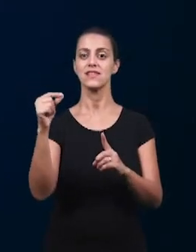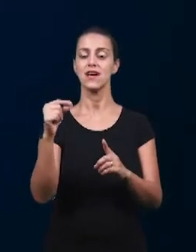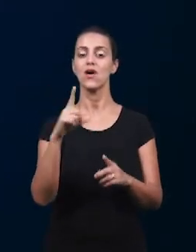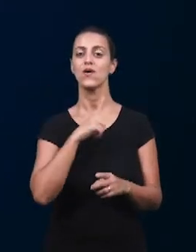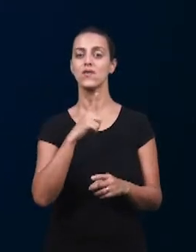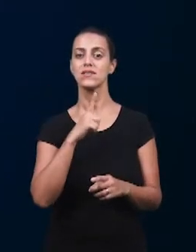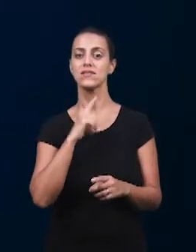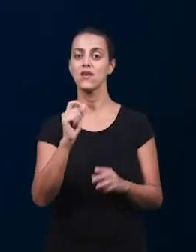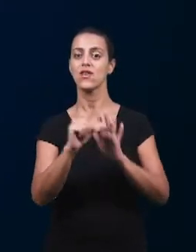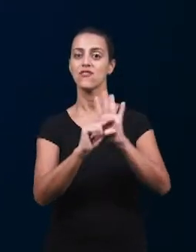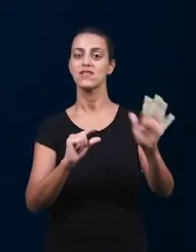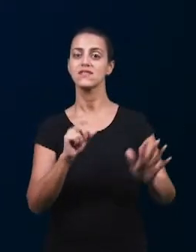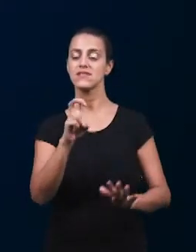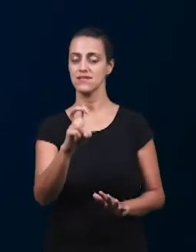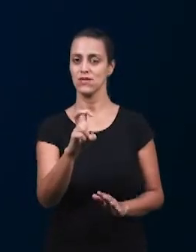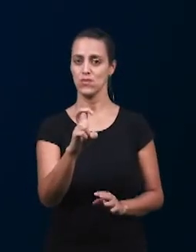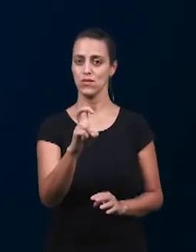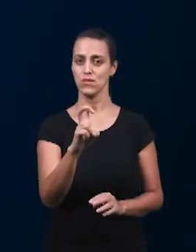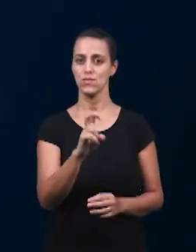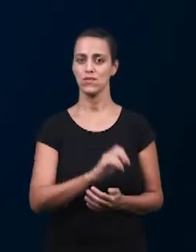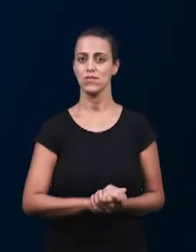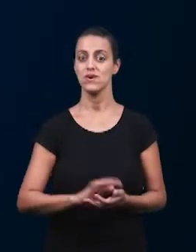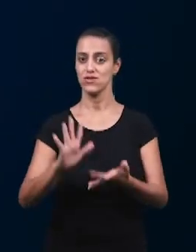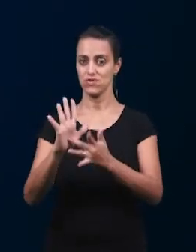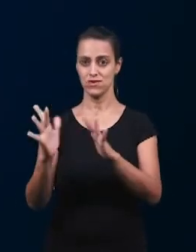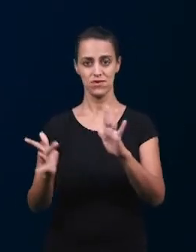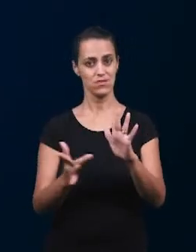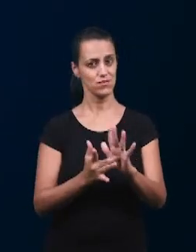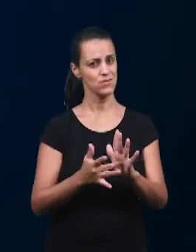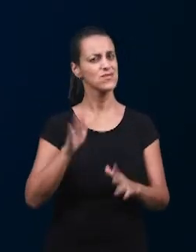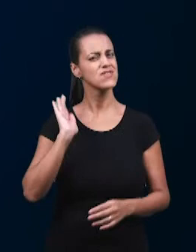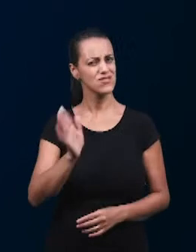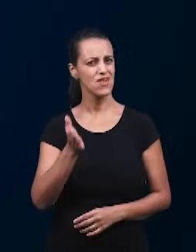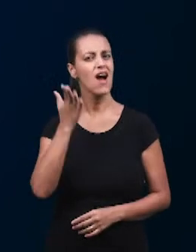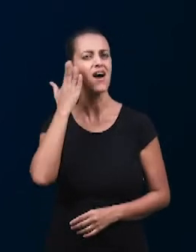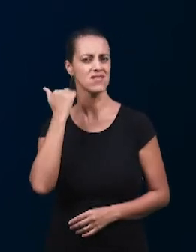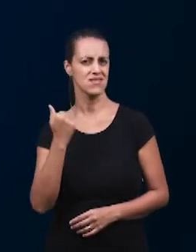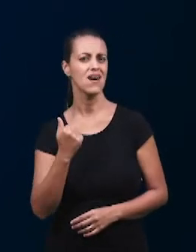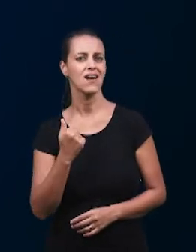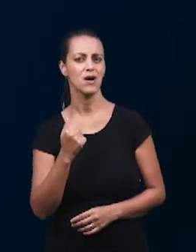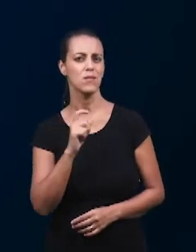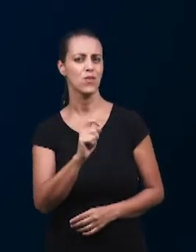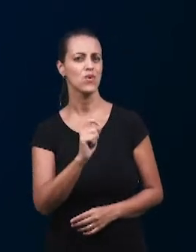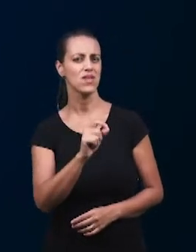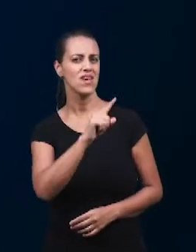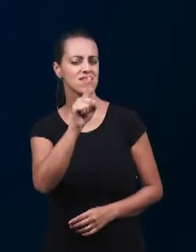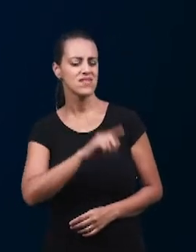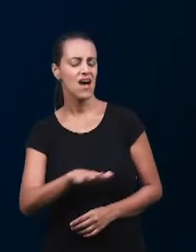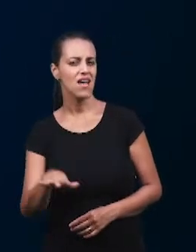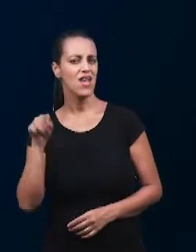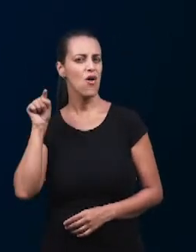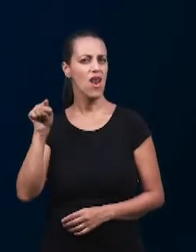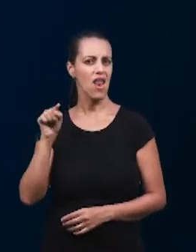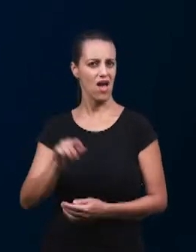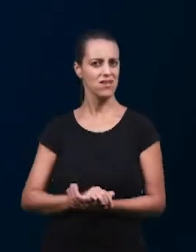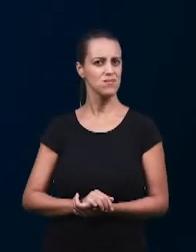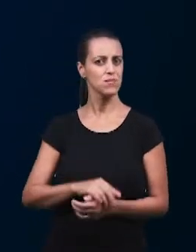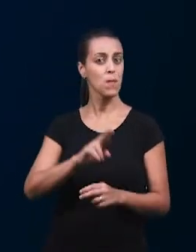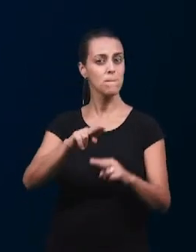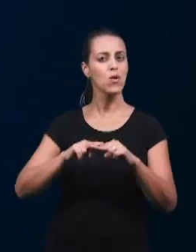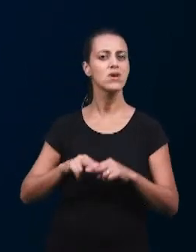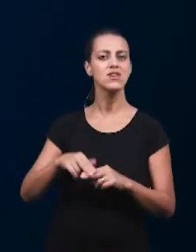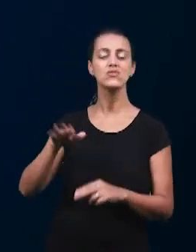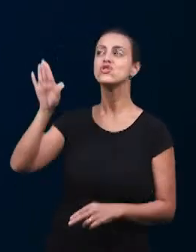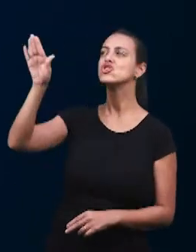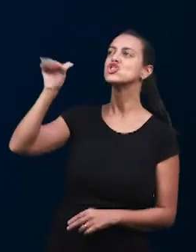elección la encontramos en el versículo número 5. Jesús ya sabía que Zaqueo estaba ahí y lo llamó por